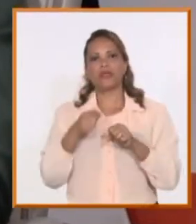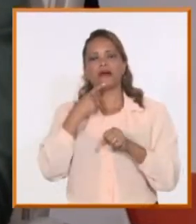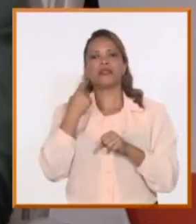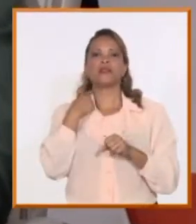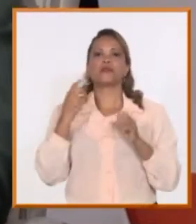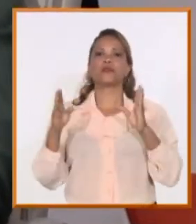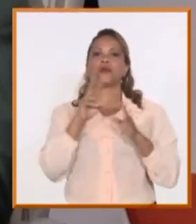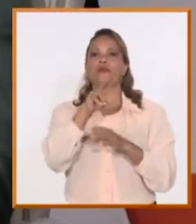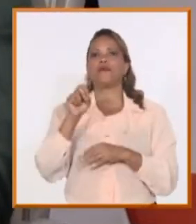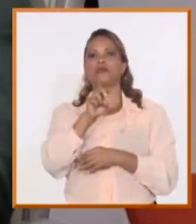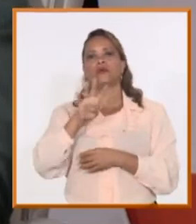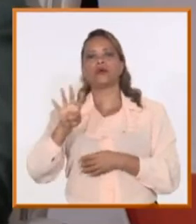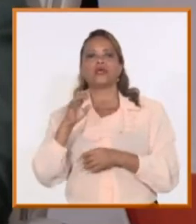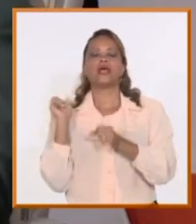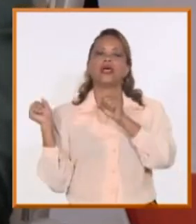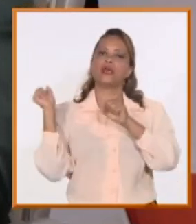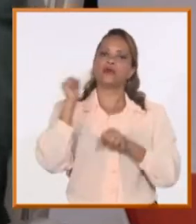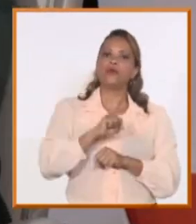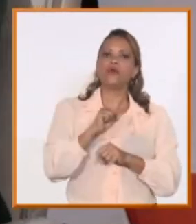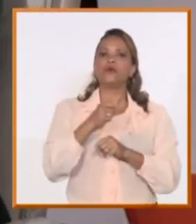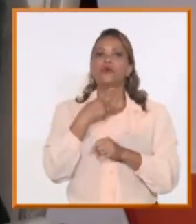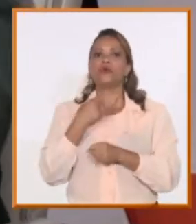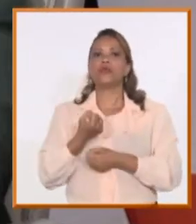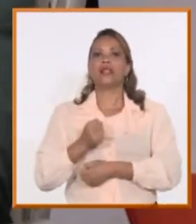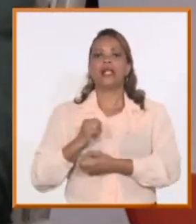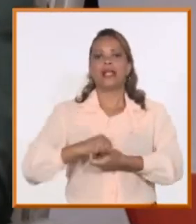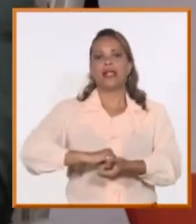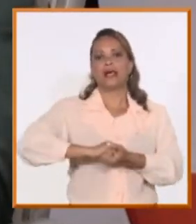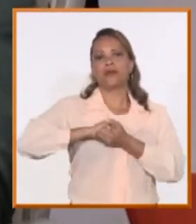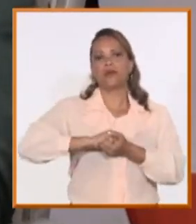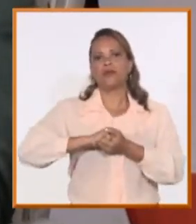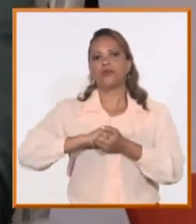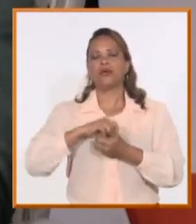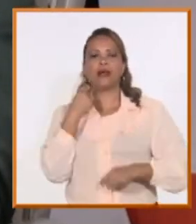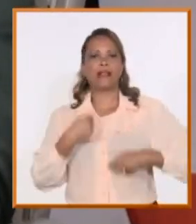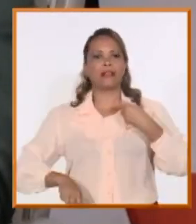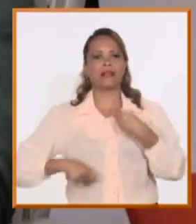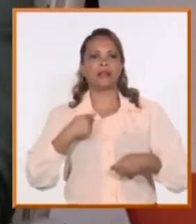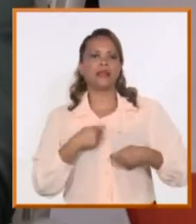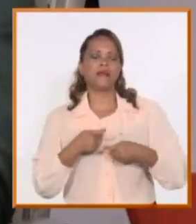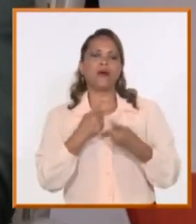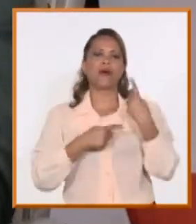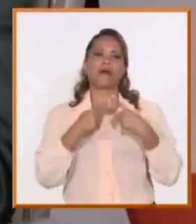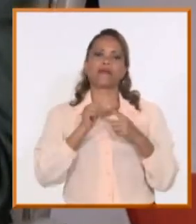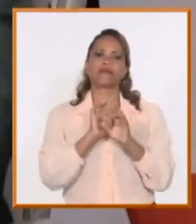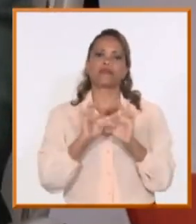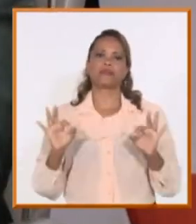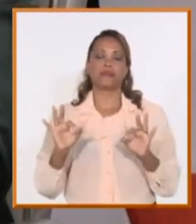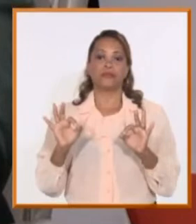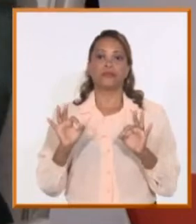2024. Dígase el judo, dígase la lucha, dígase el atletismo, sobre todo en algunas especialidades de